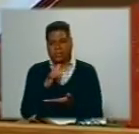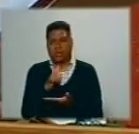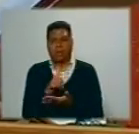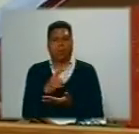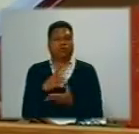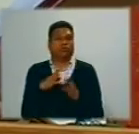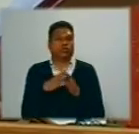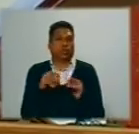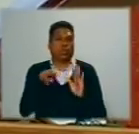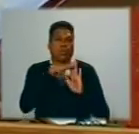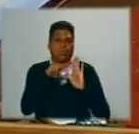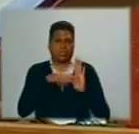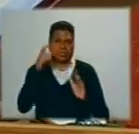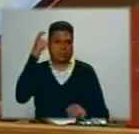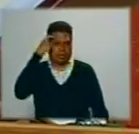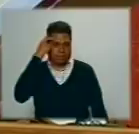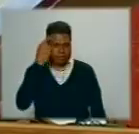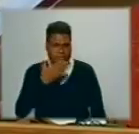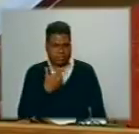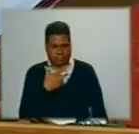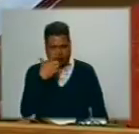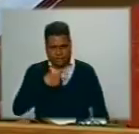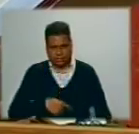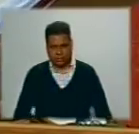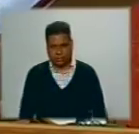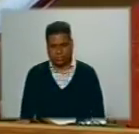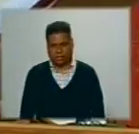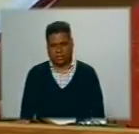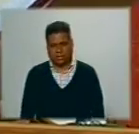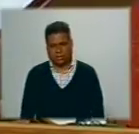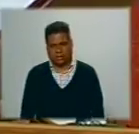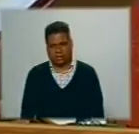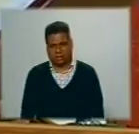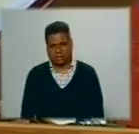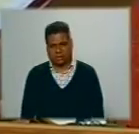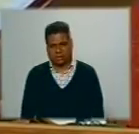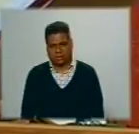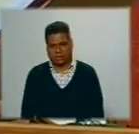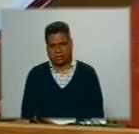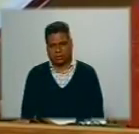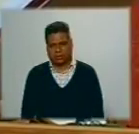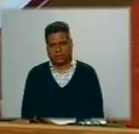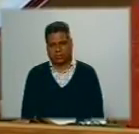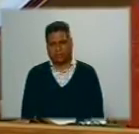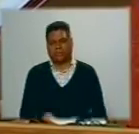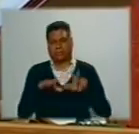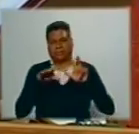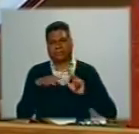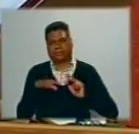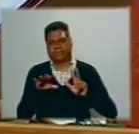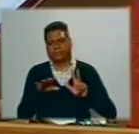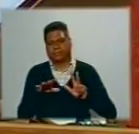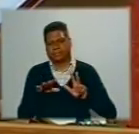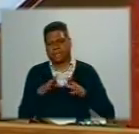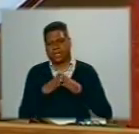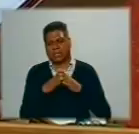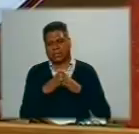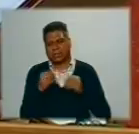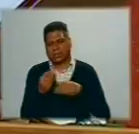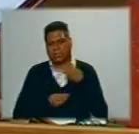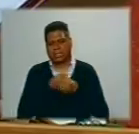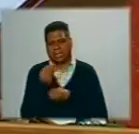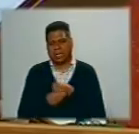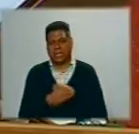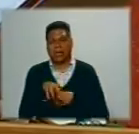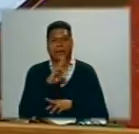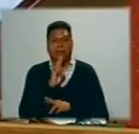5. Controversias y reclamaciones de los consumidores. Deben poner a disposición de los consumidores mecanismos de reclamación que les